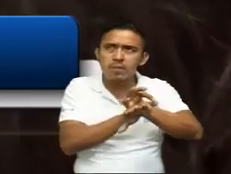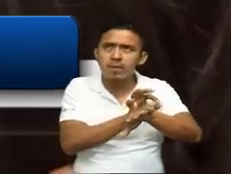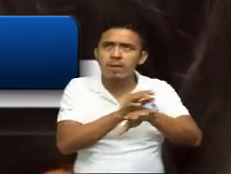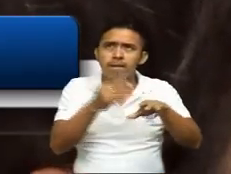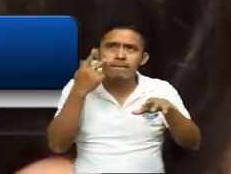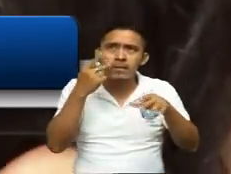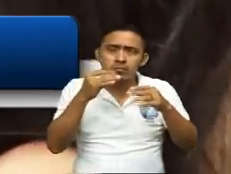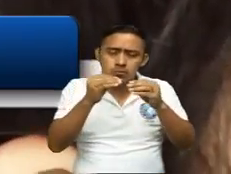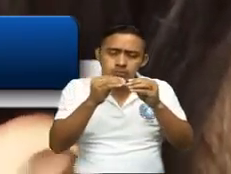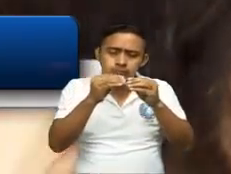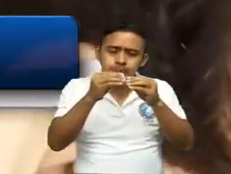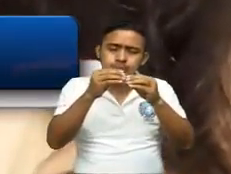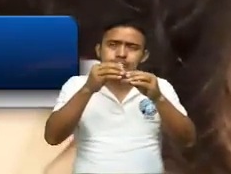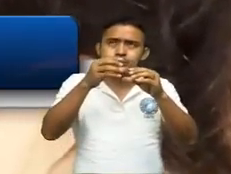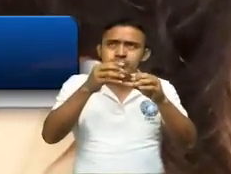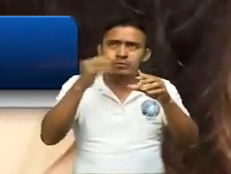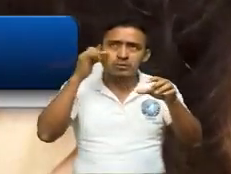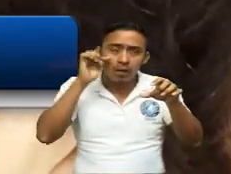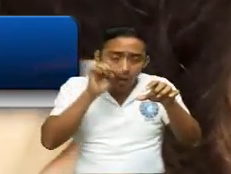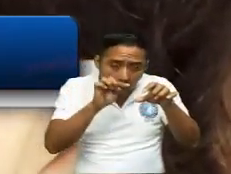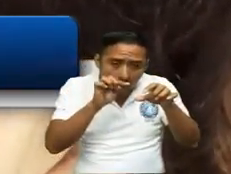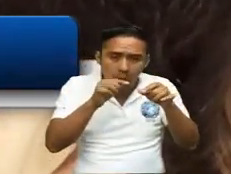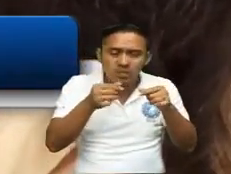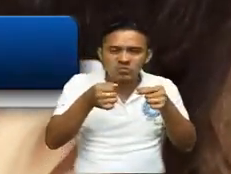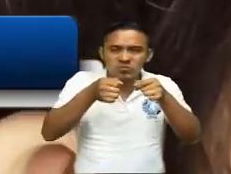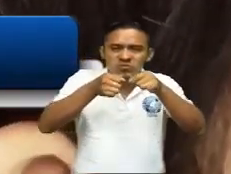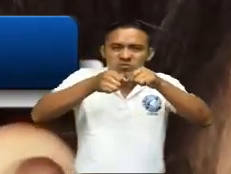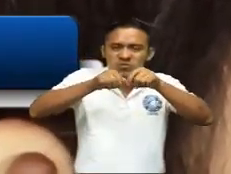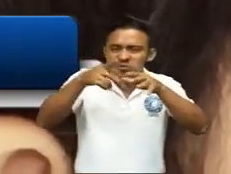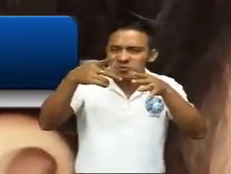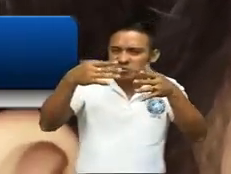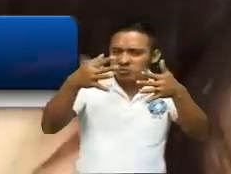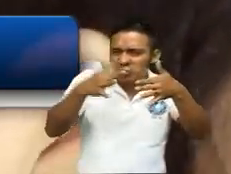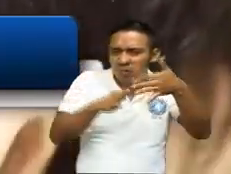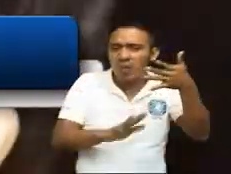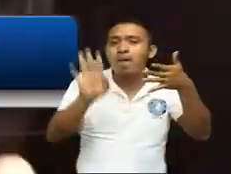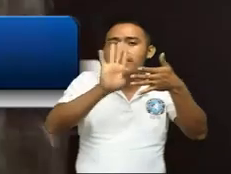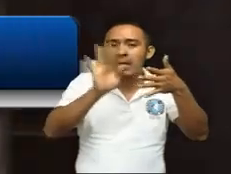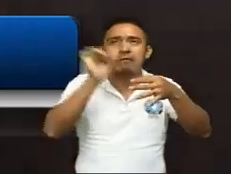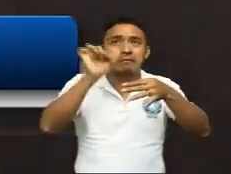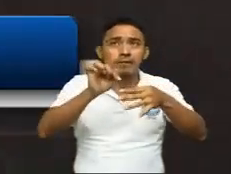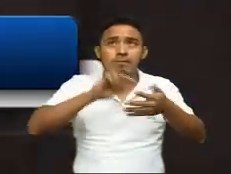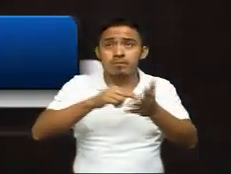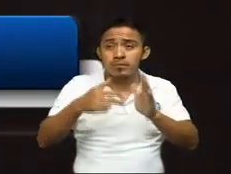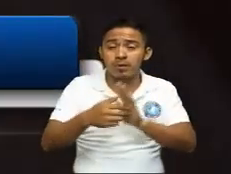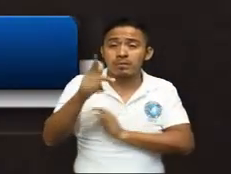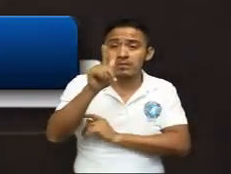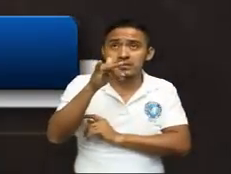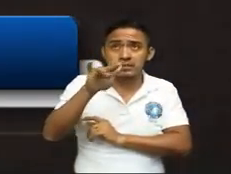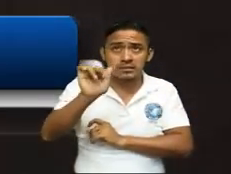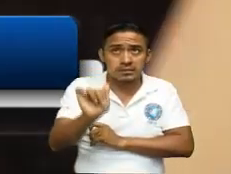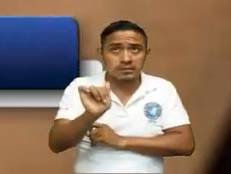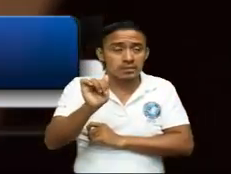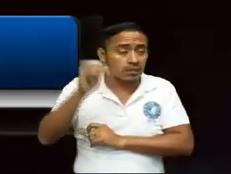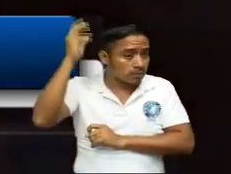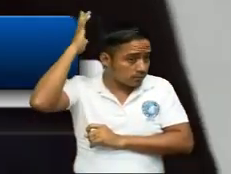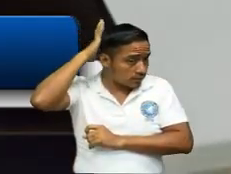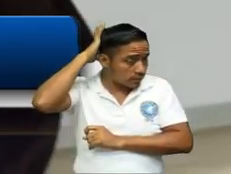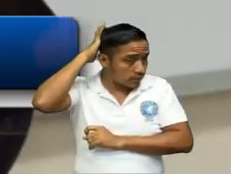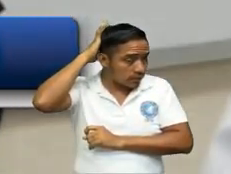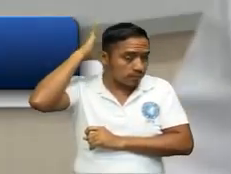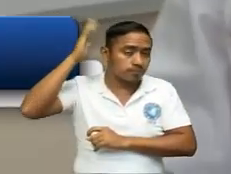comenzó a inflamar y a ver pus y salida de material purulento ahí, ¿ya? Entonces, esta es una tiña capite o una tiña de la